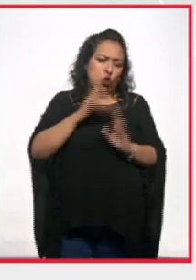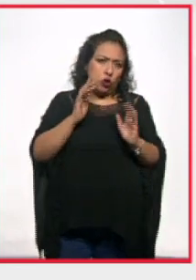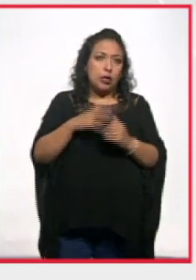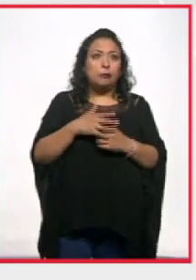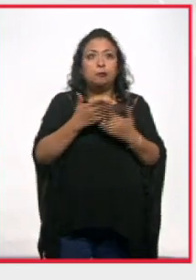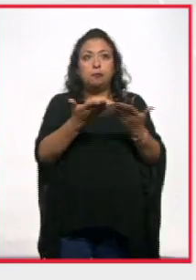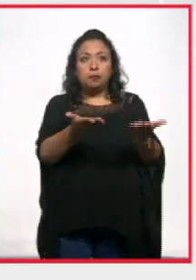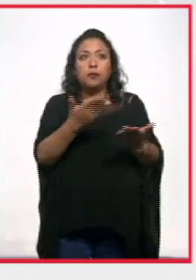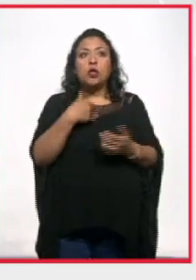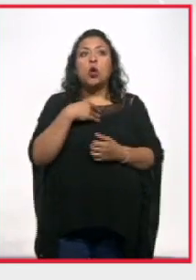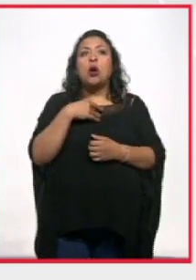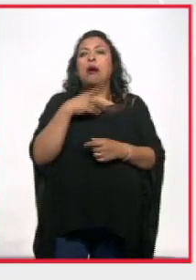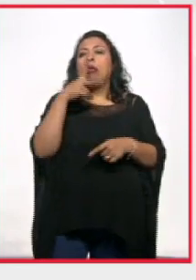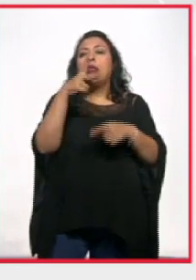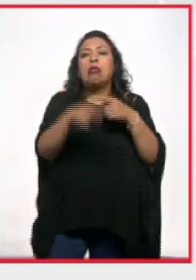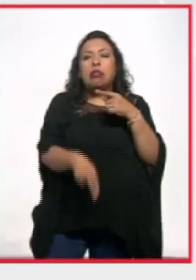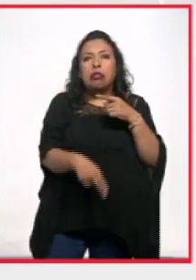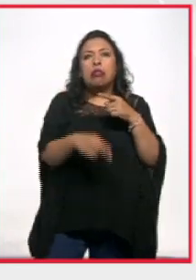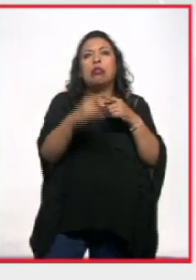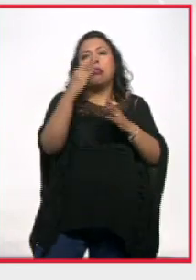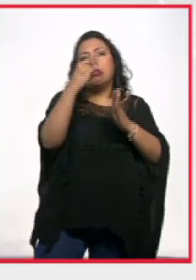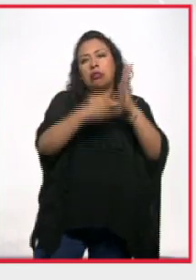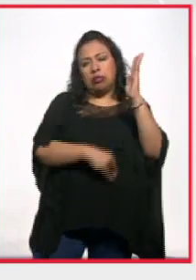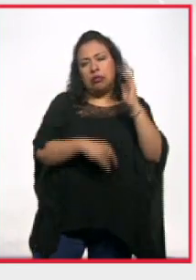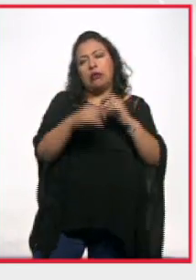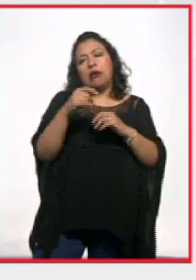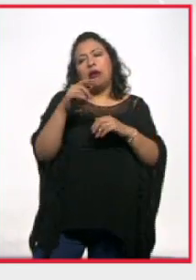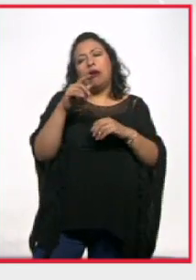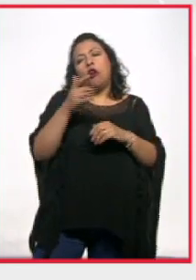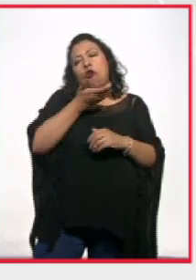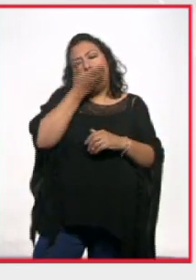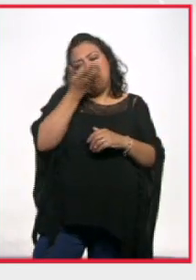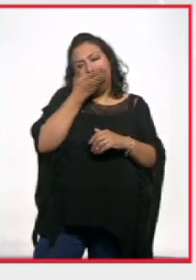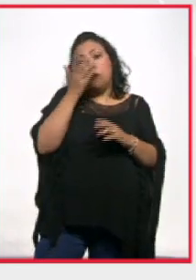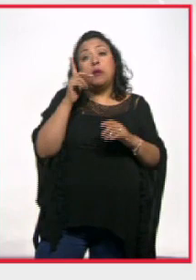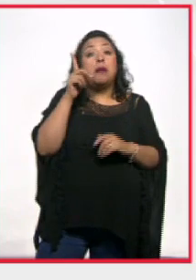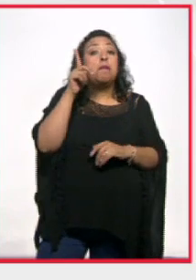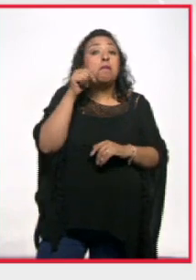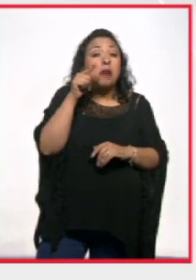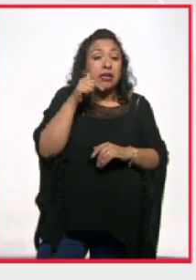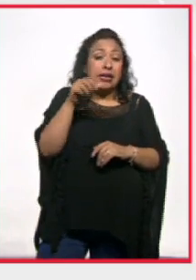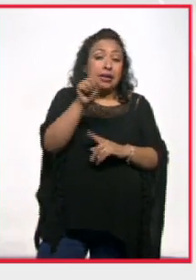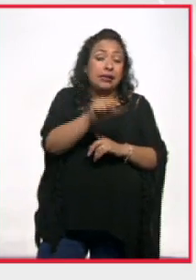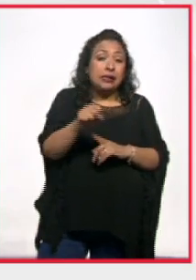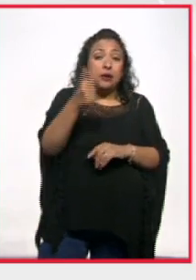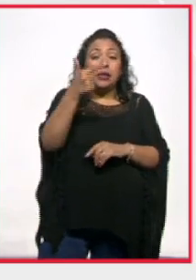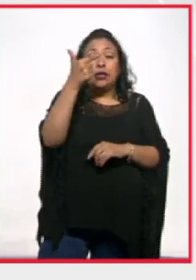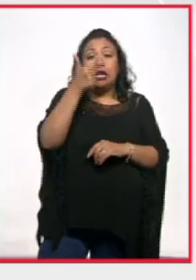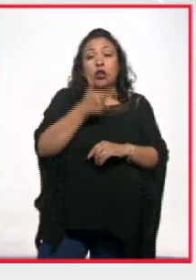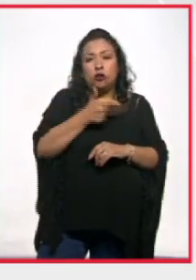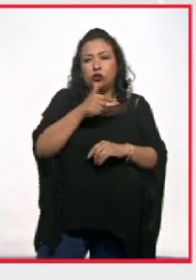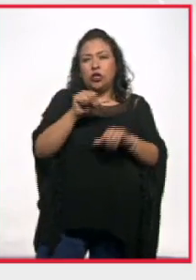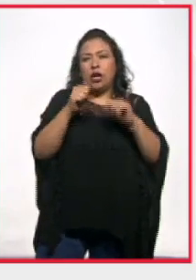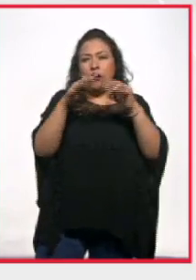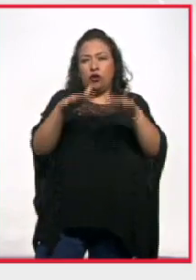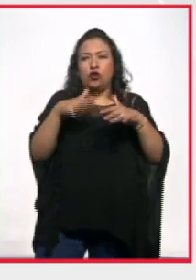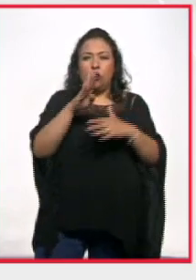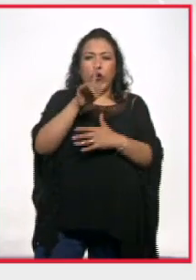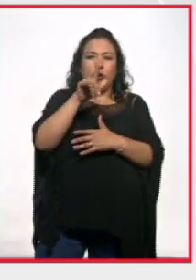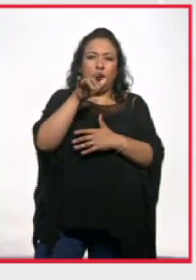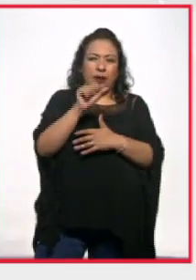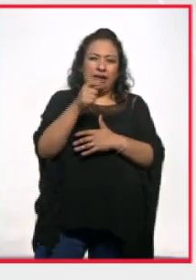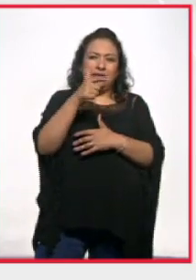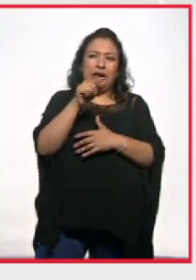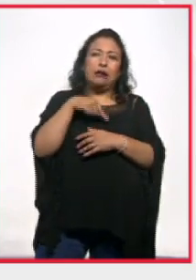Pues ahí está. Yo voy a hacer una pequeña interrupción de cartelera, como suelo hacer algunos viernes, porque mañana sábado a las 7:00 p.m. en el Auditorio Blas Galindo, que